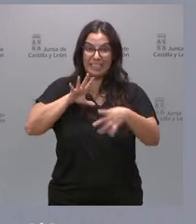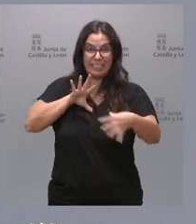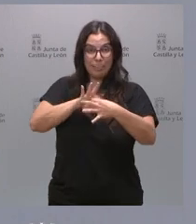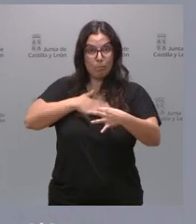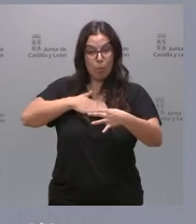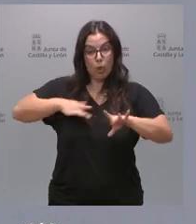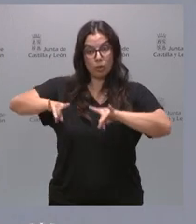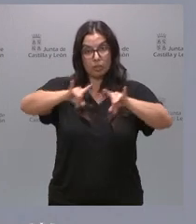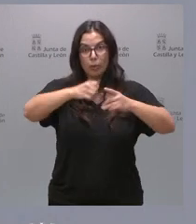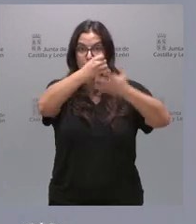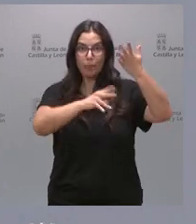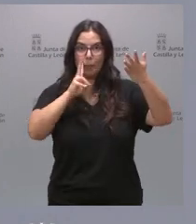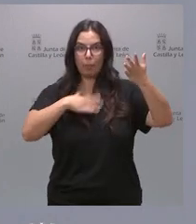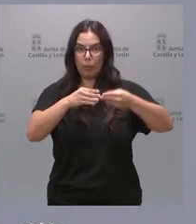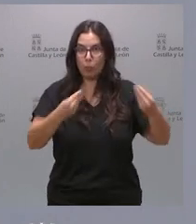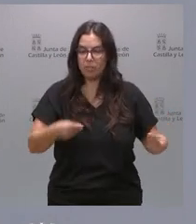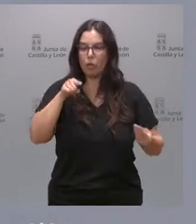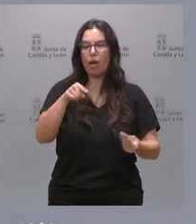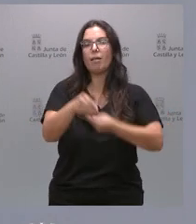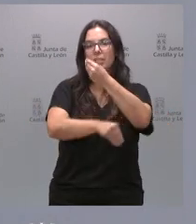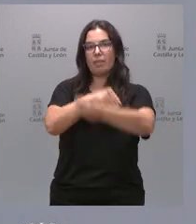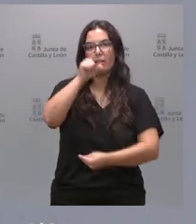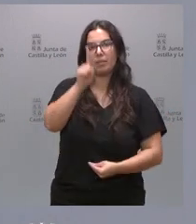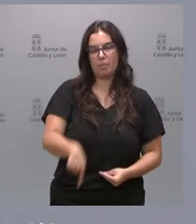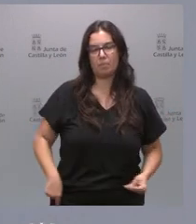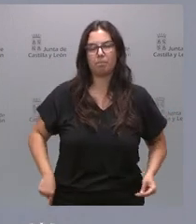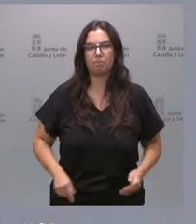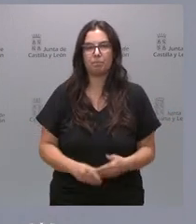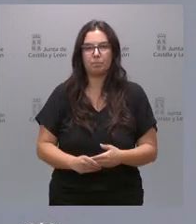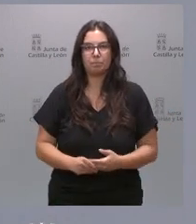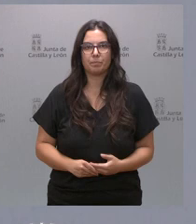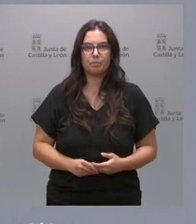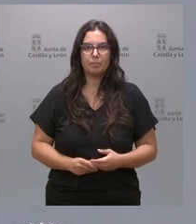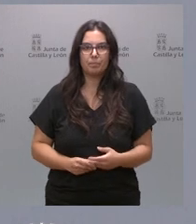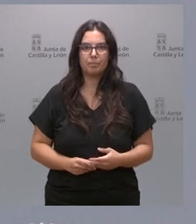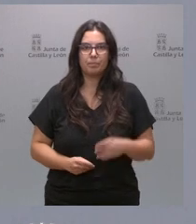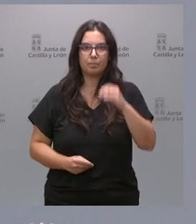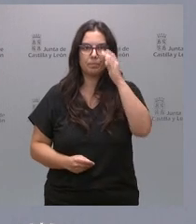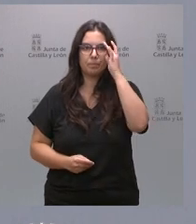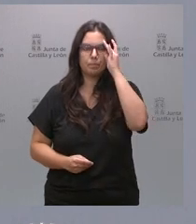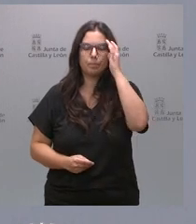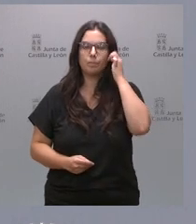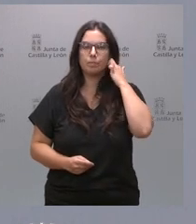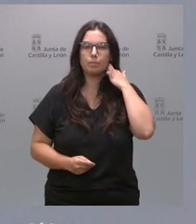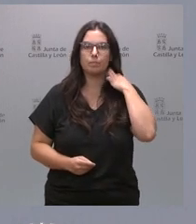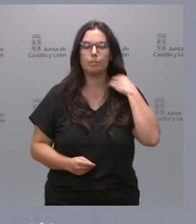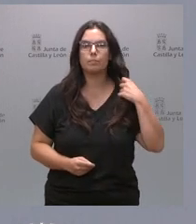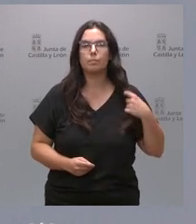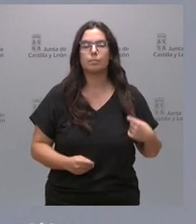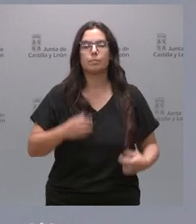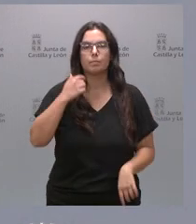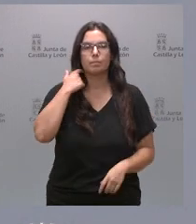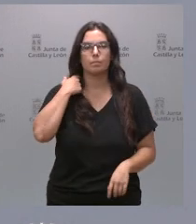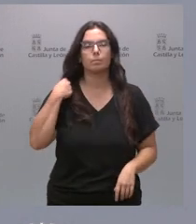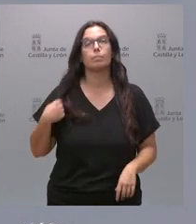cuáles son estas especies autóctonas sobre las cuales se va a poder realizar estas nuevas actuaciones forestales vamos a